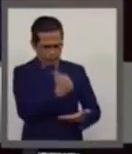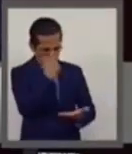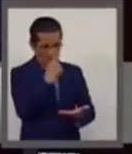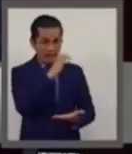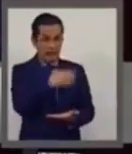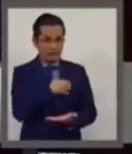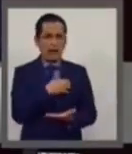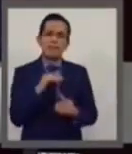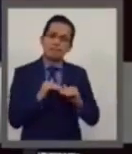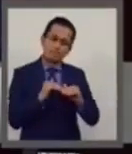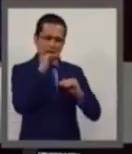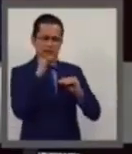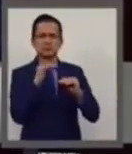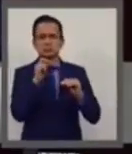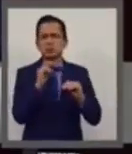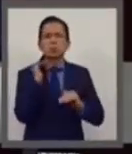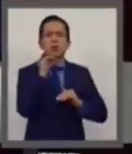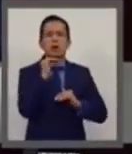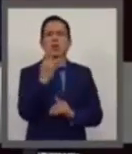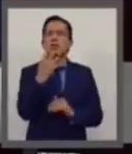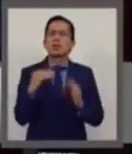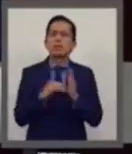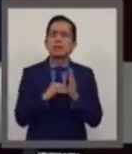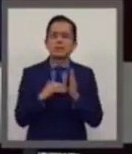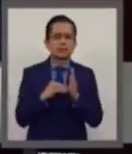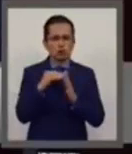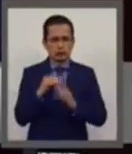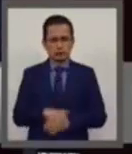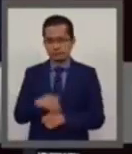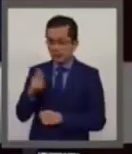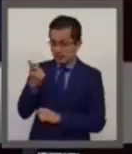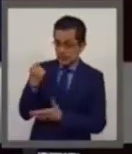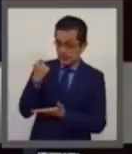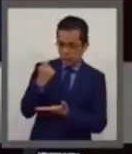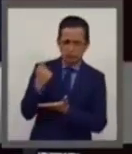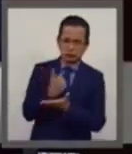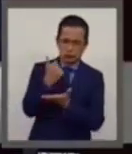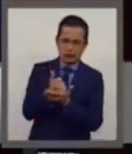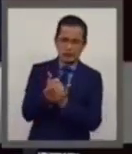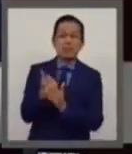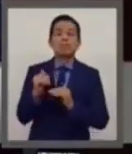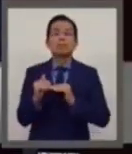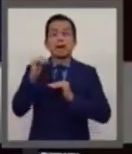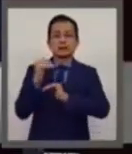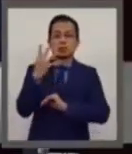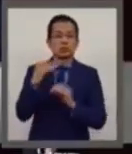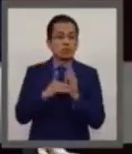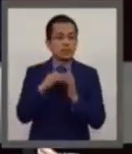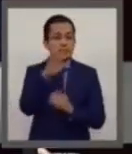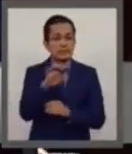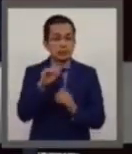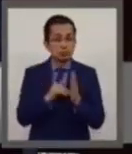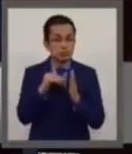situarlo en 4,000 millones, el fondo metropolitano ubicarlo en 4,500 millones,